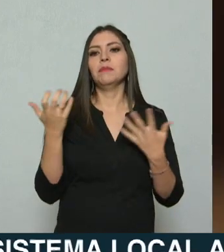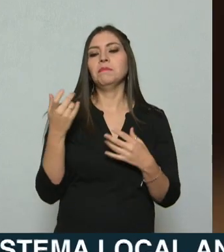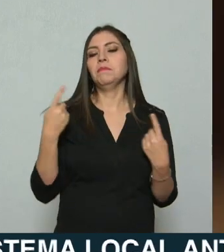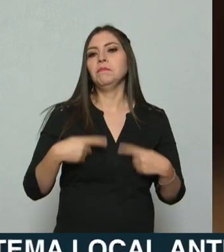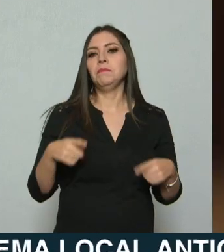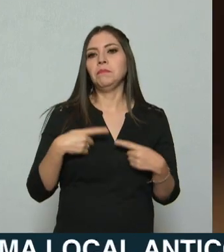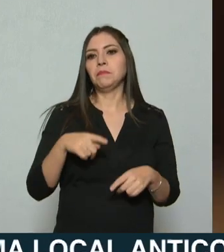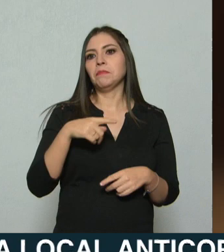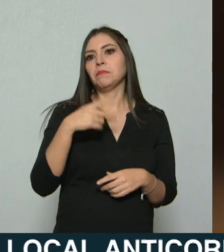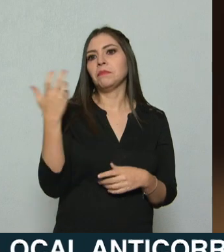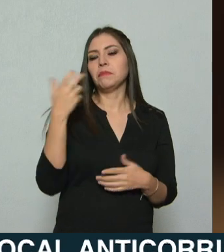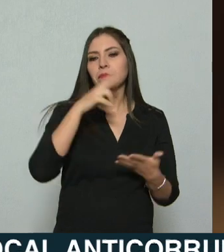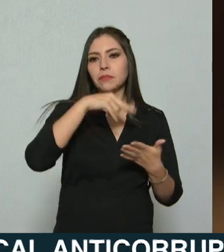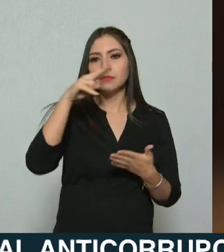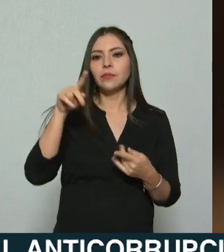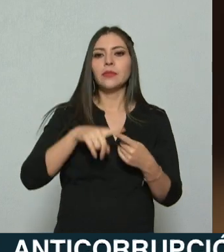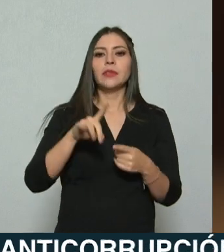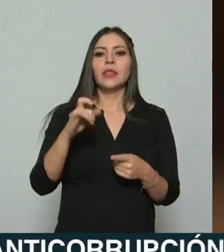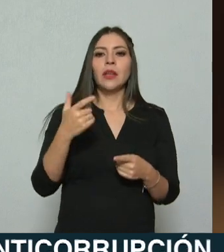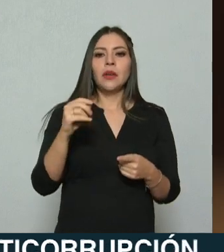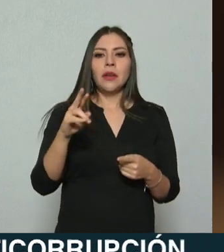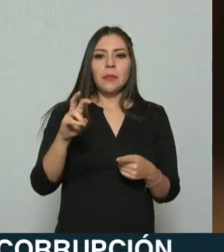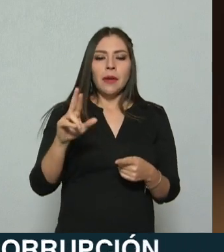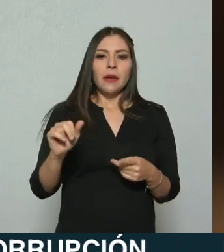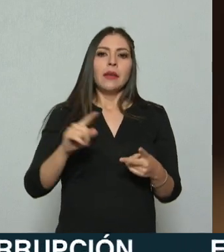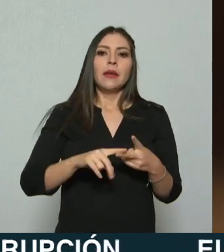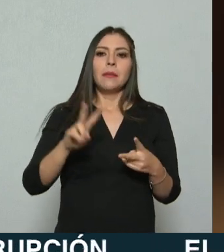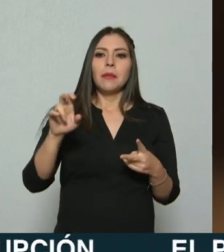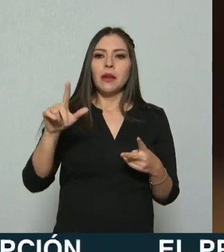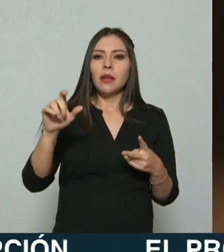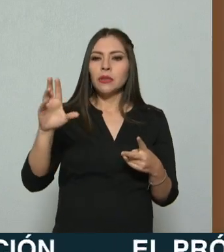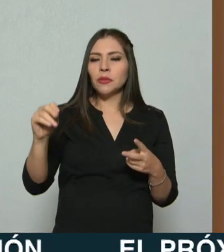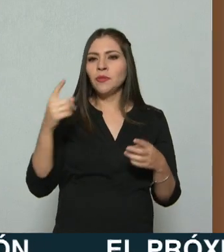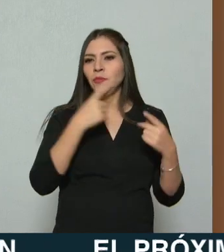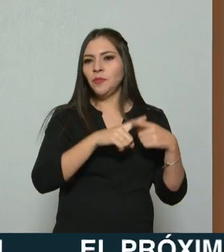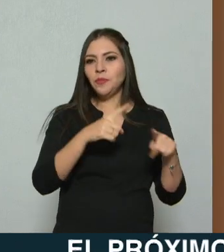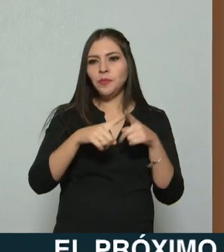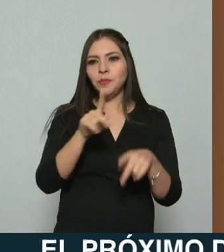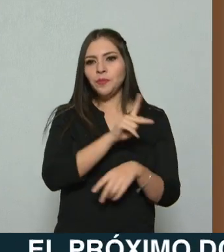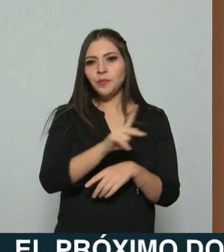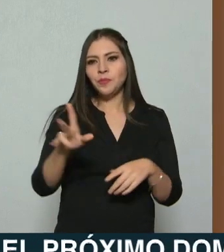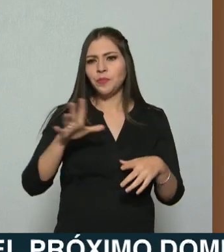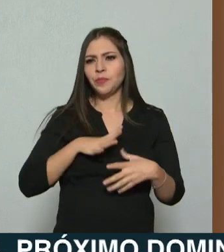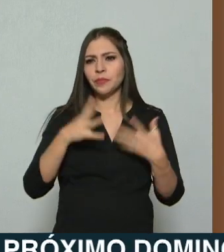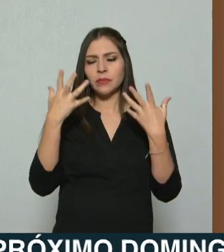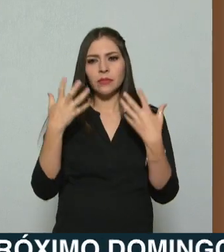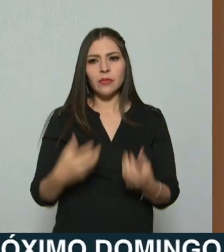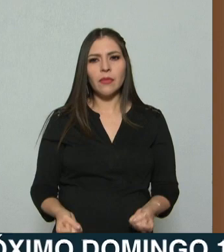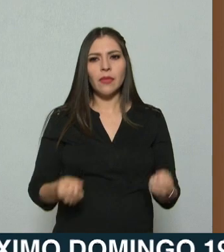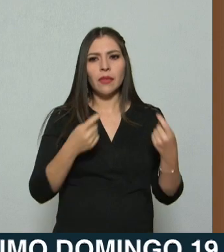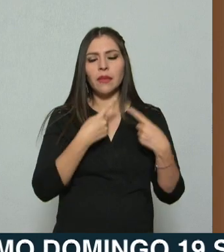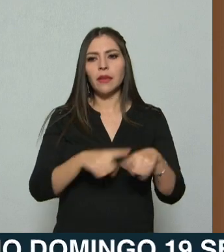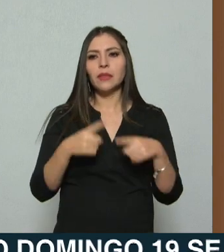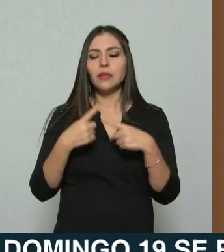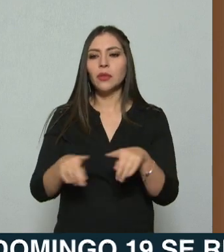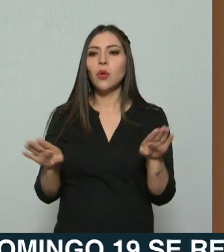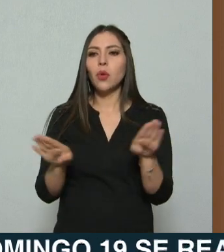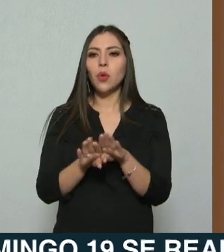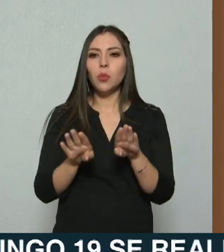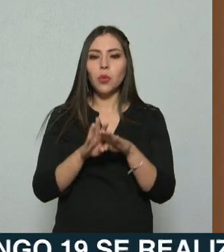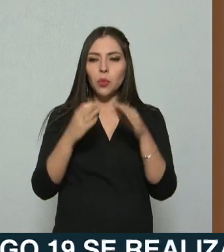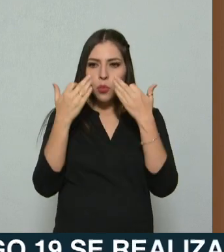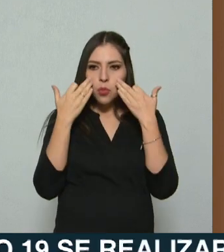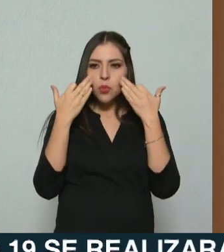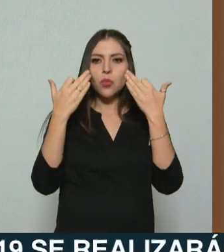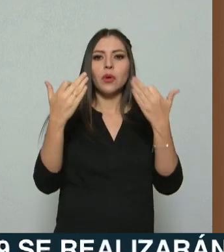Velasco, Carlos Medel, Casimiro Castro, entre otros, que ofrecen un panorama muy amplio de cómo ha sido representado